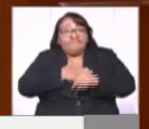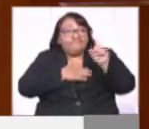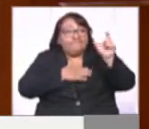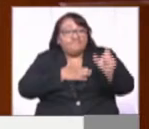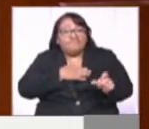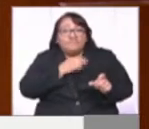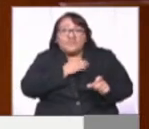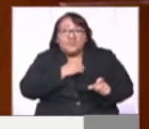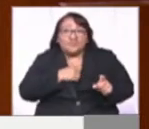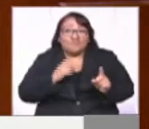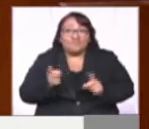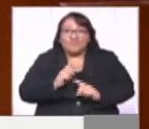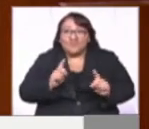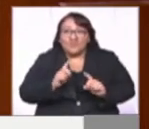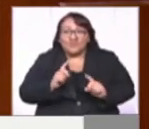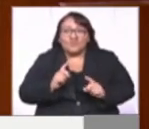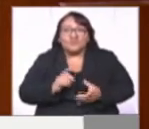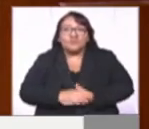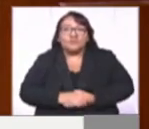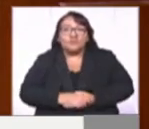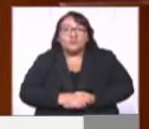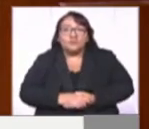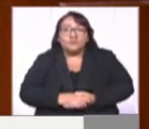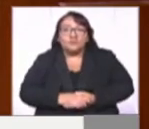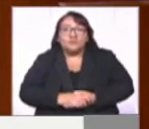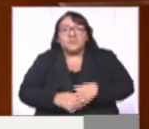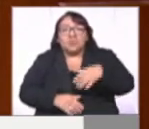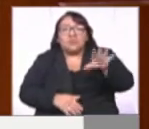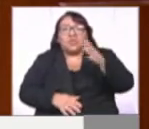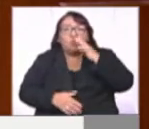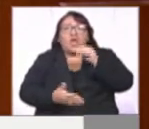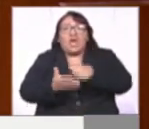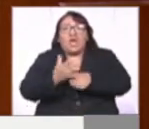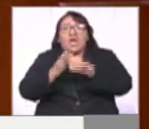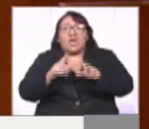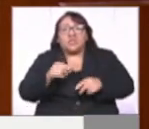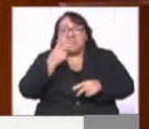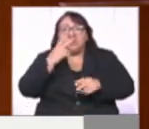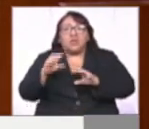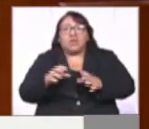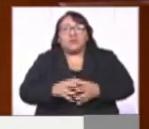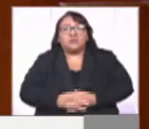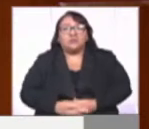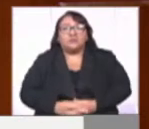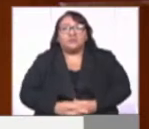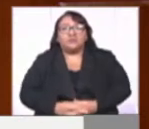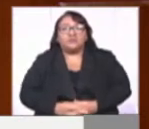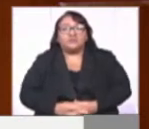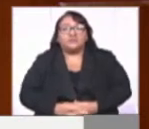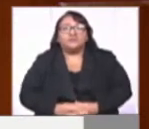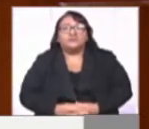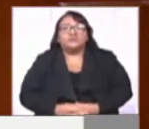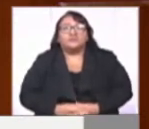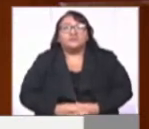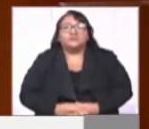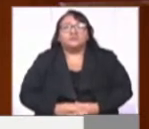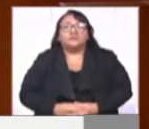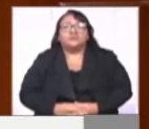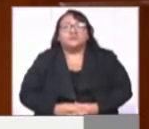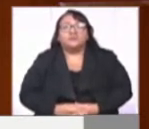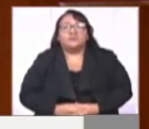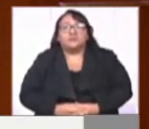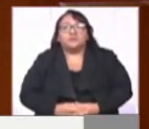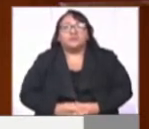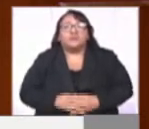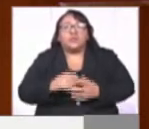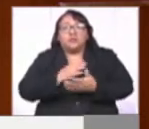ministro, gracias a Dios, y dijo: mándeme una carta y veremos lo que hacemos. Ese es el problema que